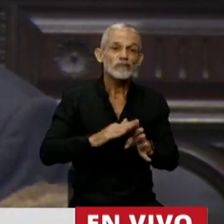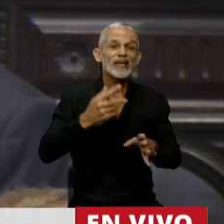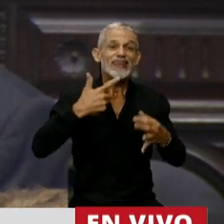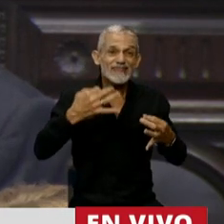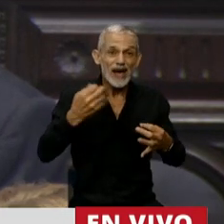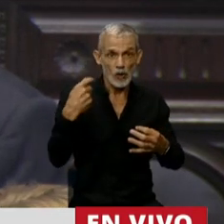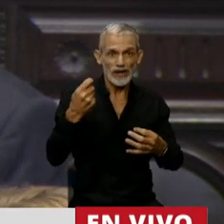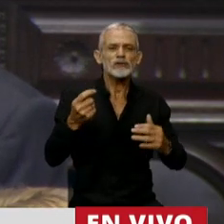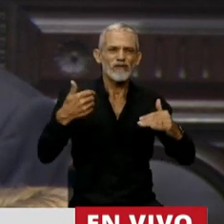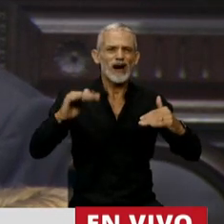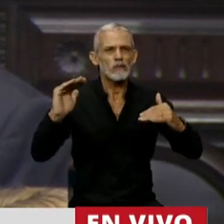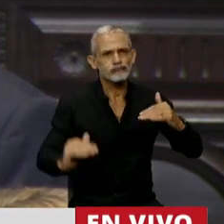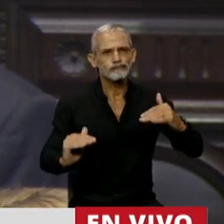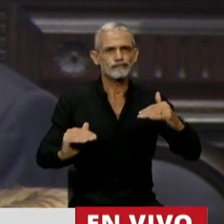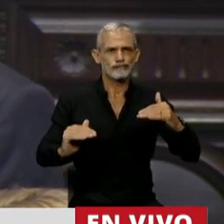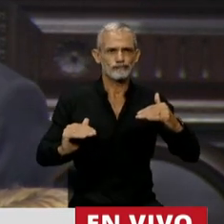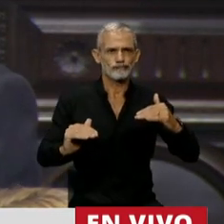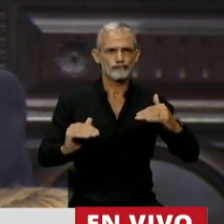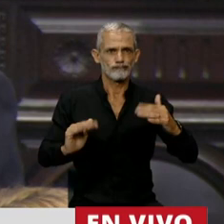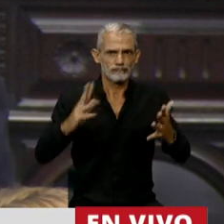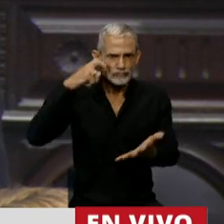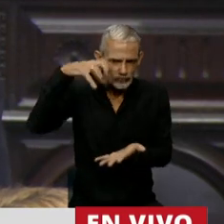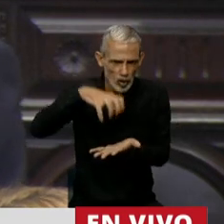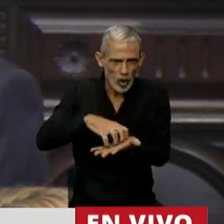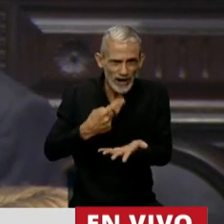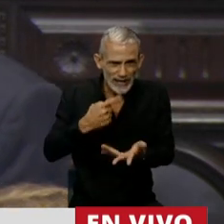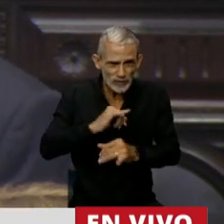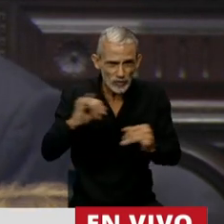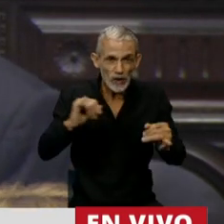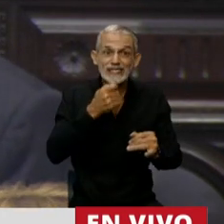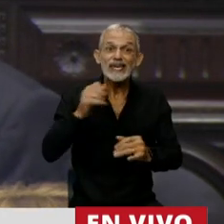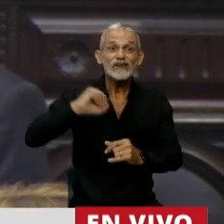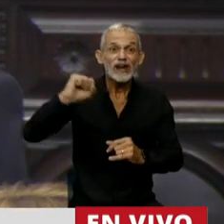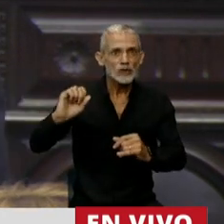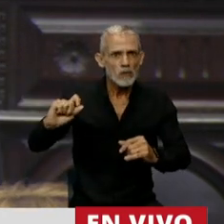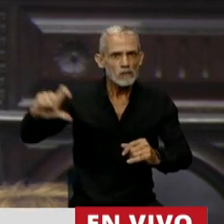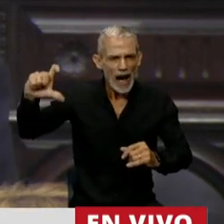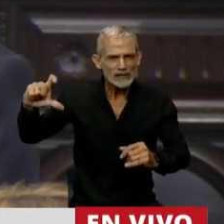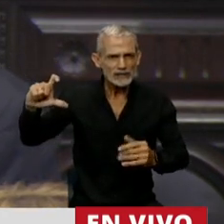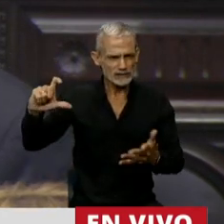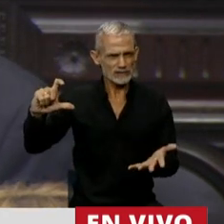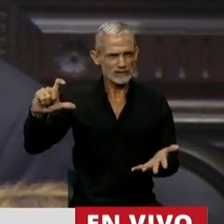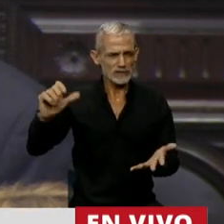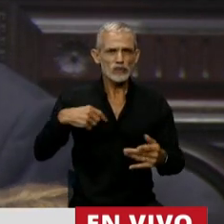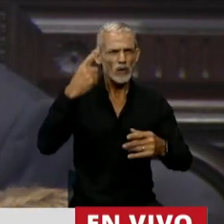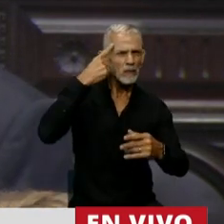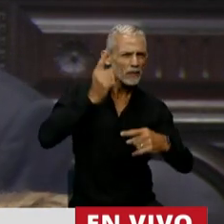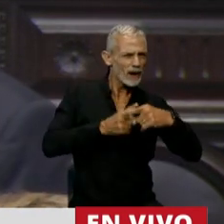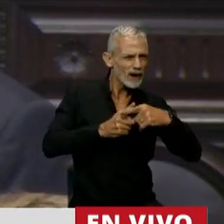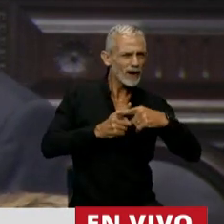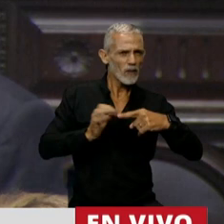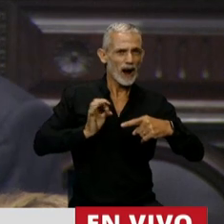reales de las jubilaciones. Si esa inflación aumenta, si esa inflación es como se prevé en